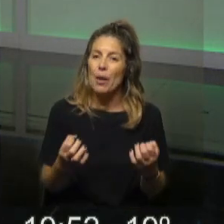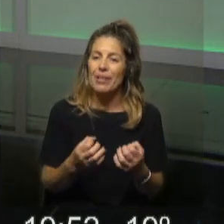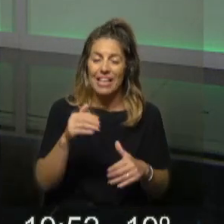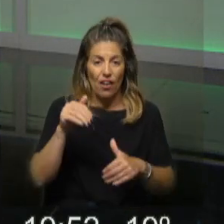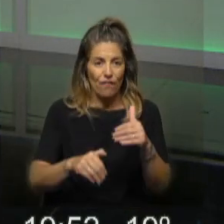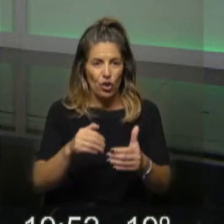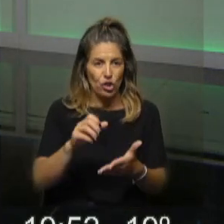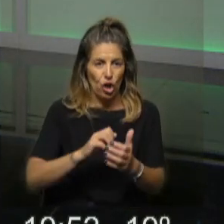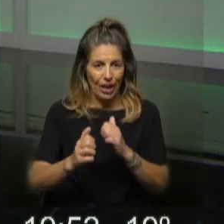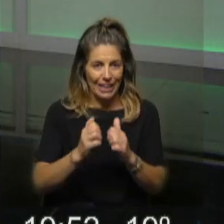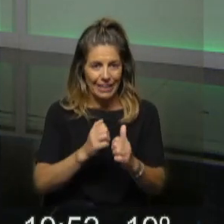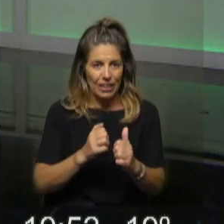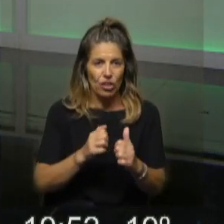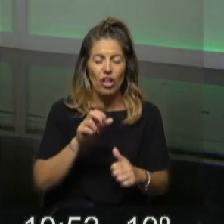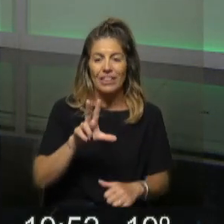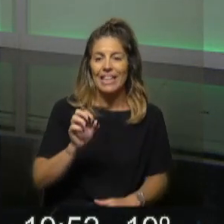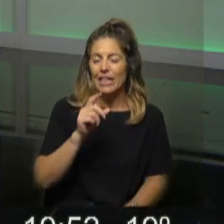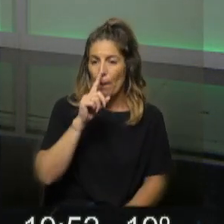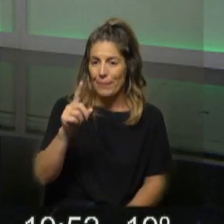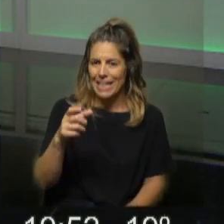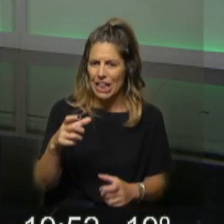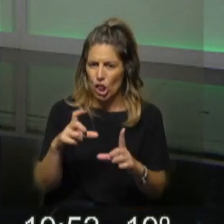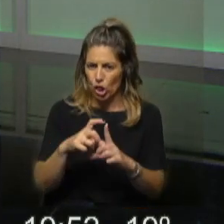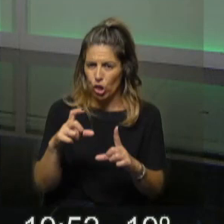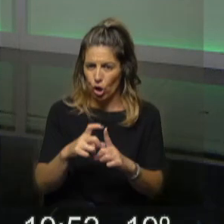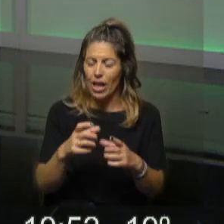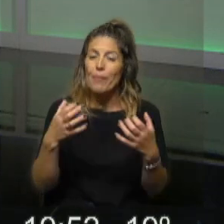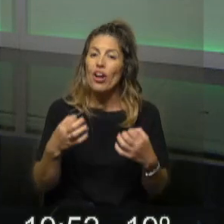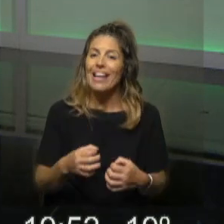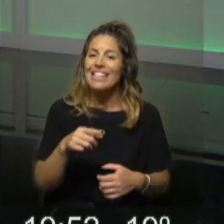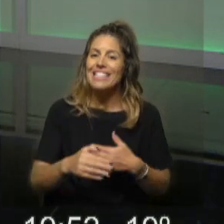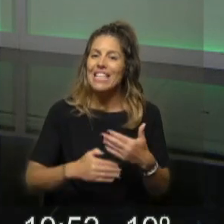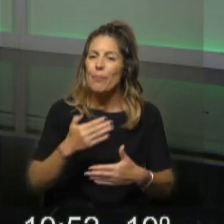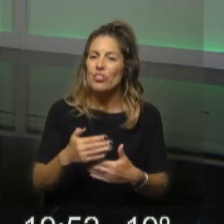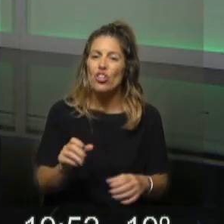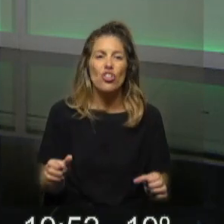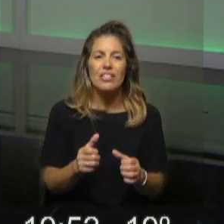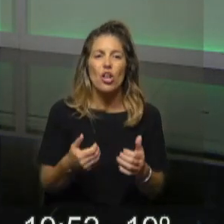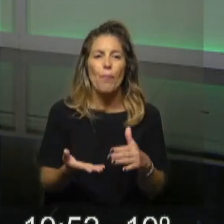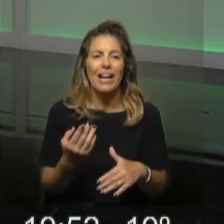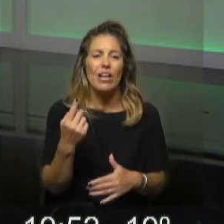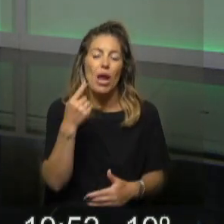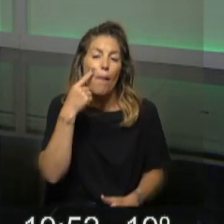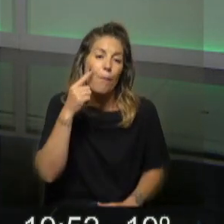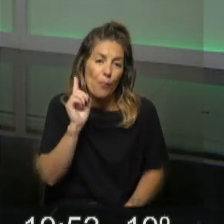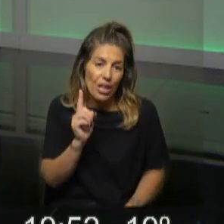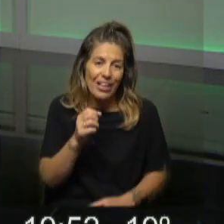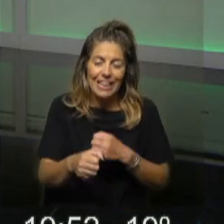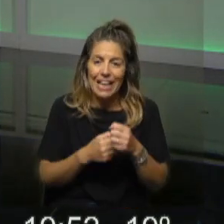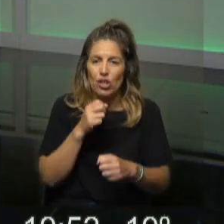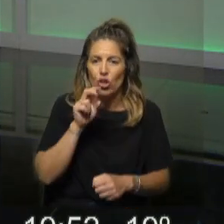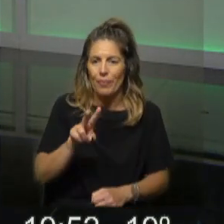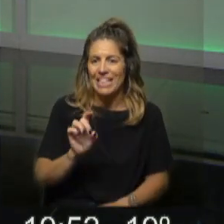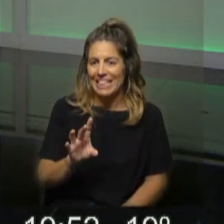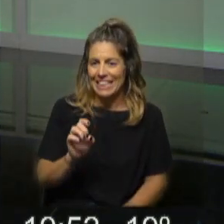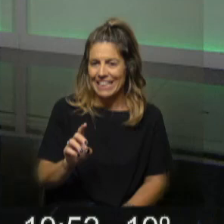voto electrónico de poco más de $30,000. Pero en realidad en ese proceso no se hicieron más que unas pruebas. En 2015 se hizo